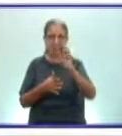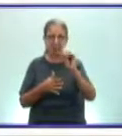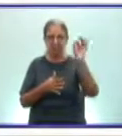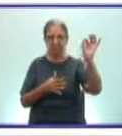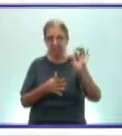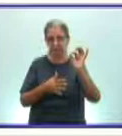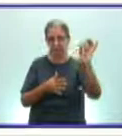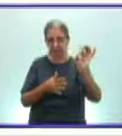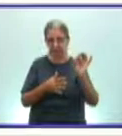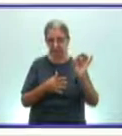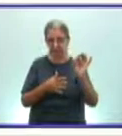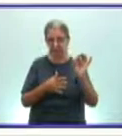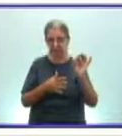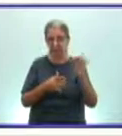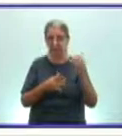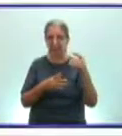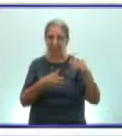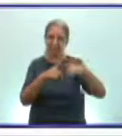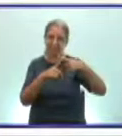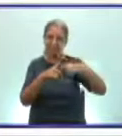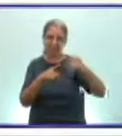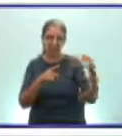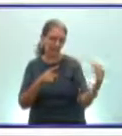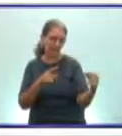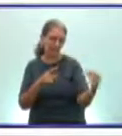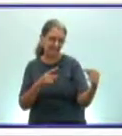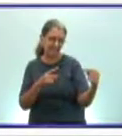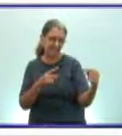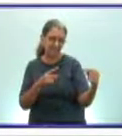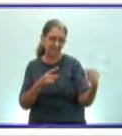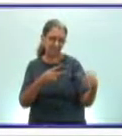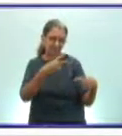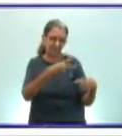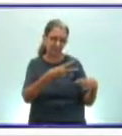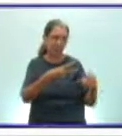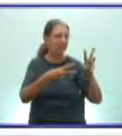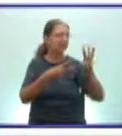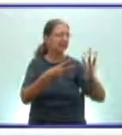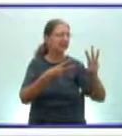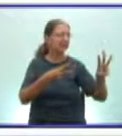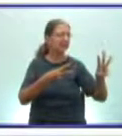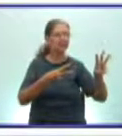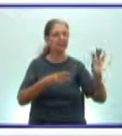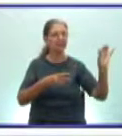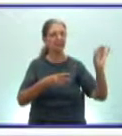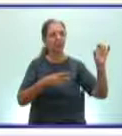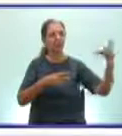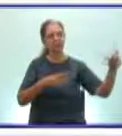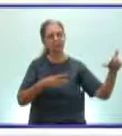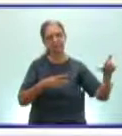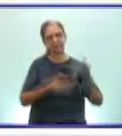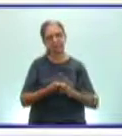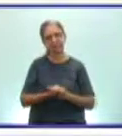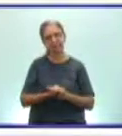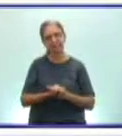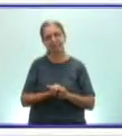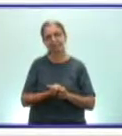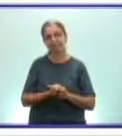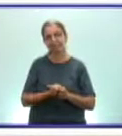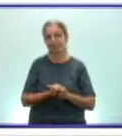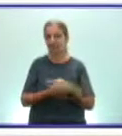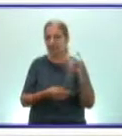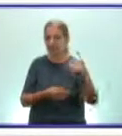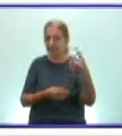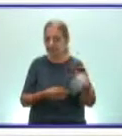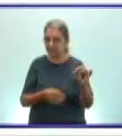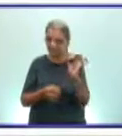menores de 33 grados Celsius. Observa bien la orden del ejercicio. Un ejercicio muy similar tienes